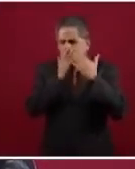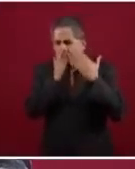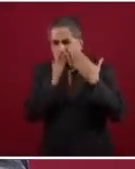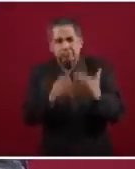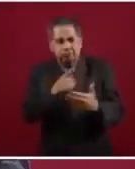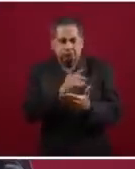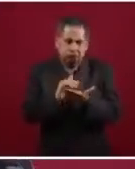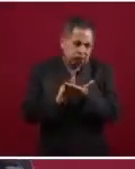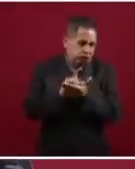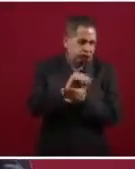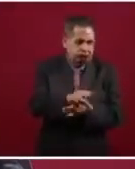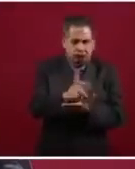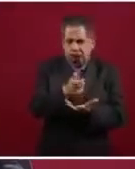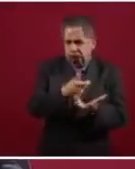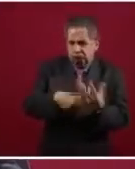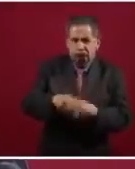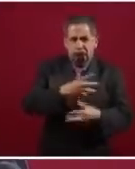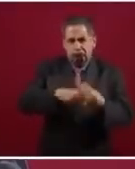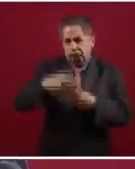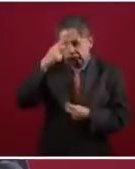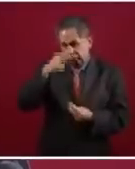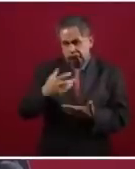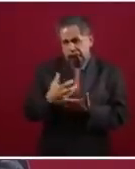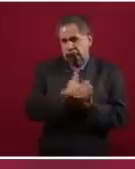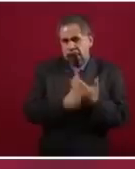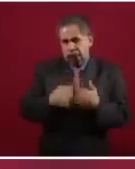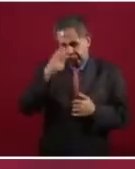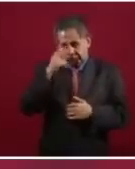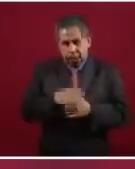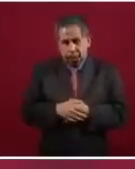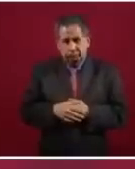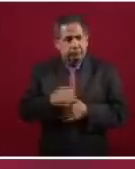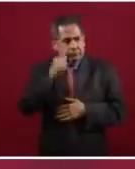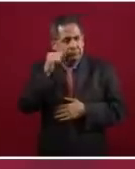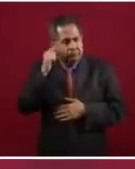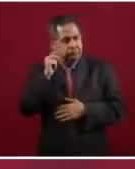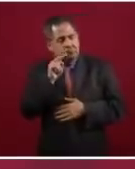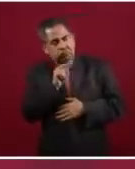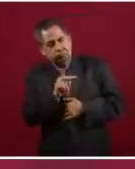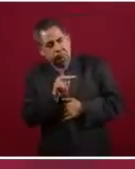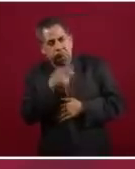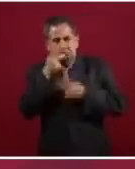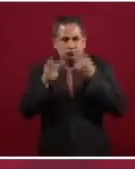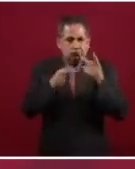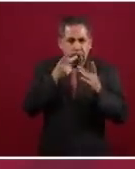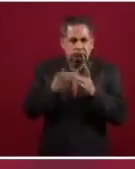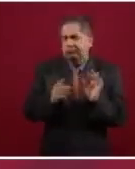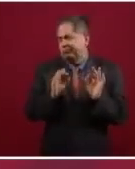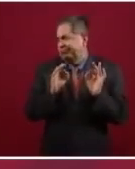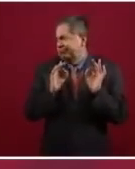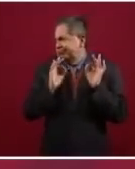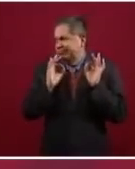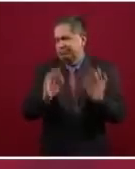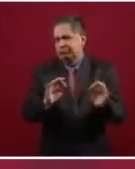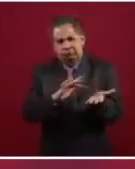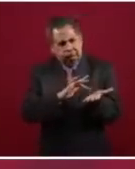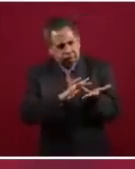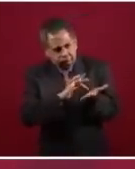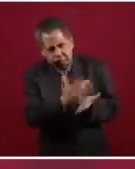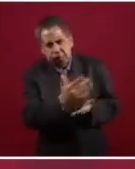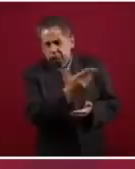de invertir en México. Ayer escuché lo que mencionó y le